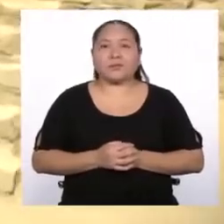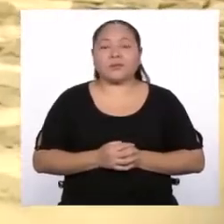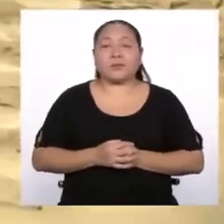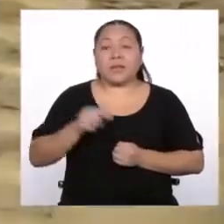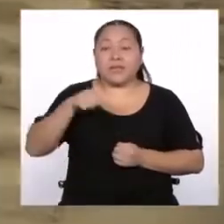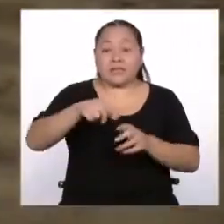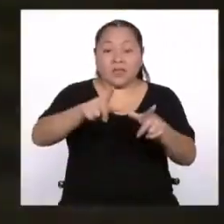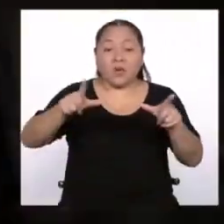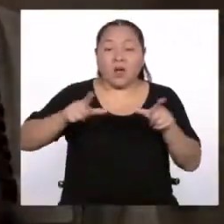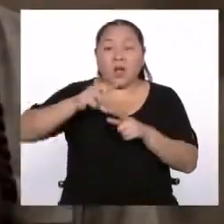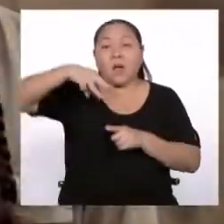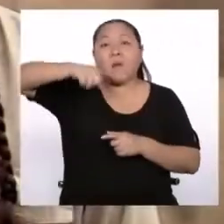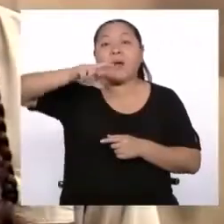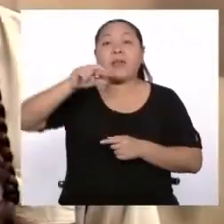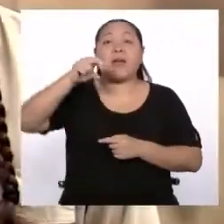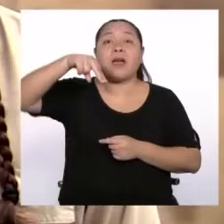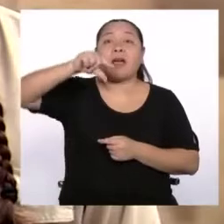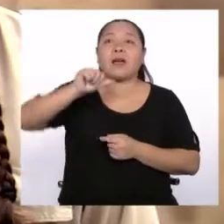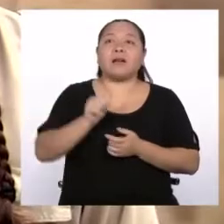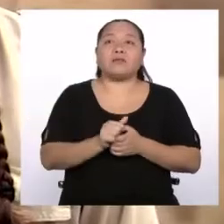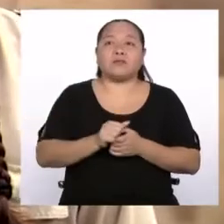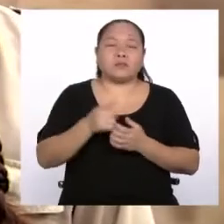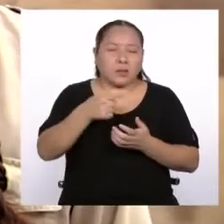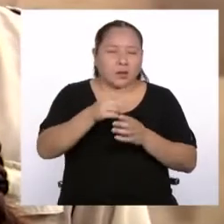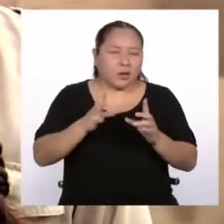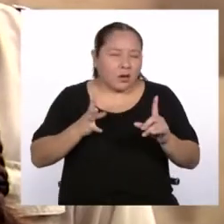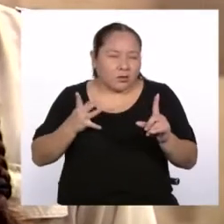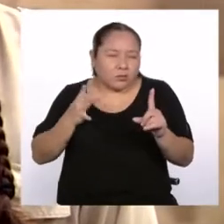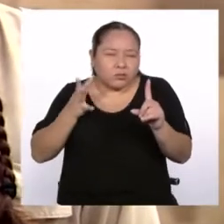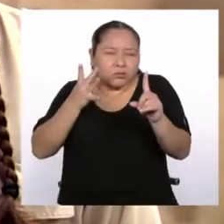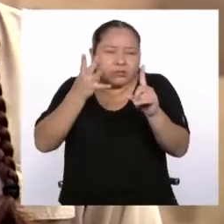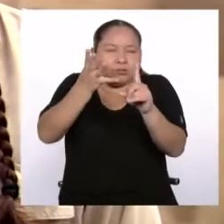Maranga justamente llegó a una de sus máximos